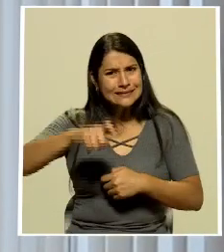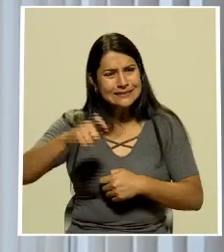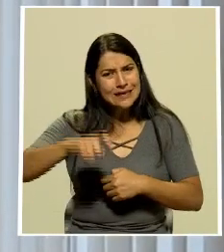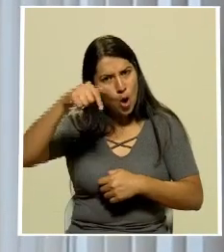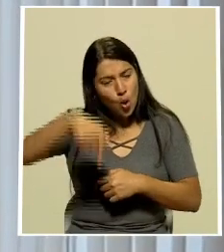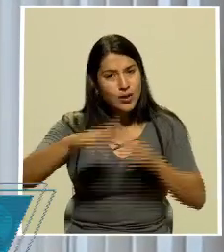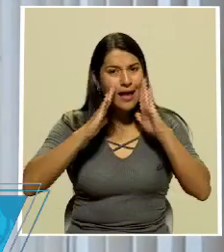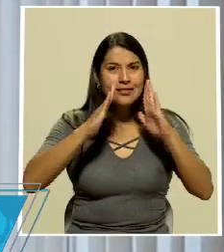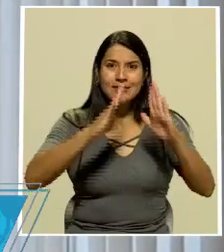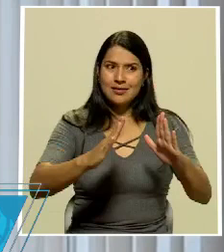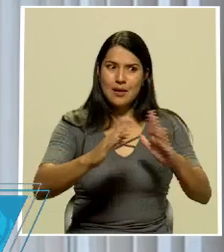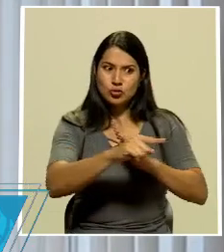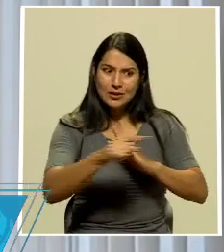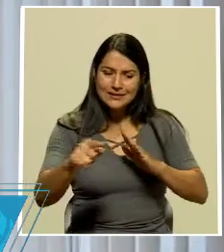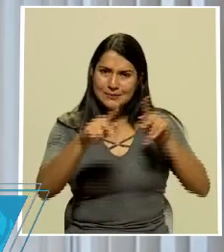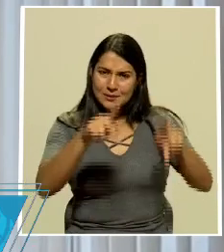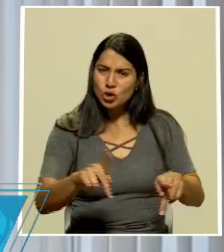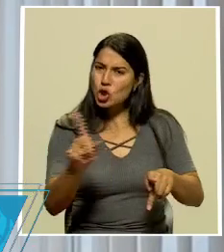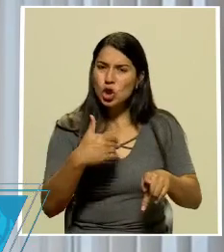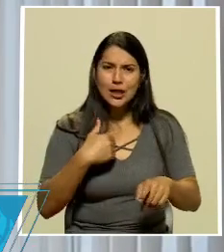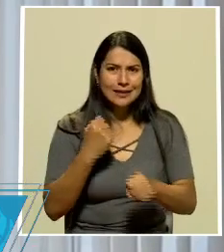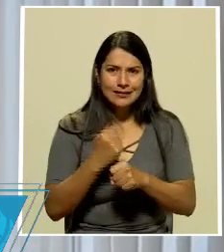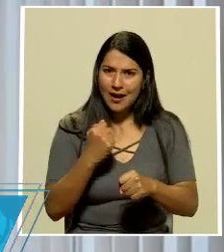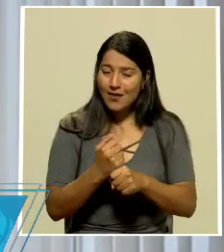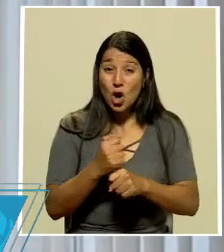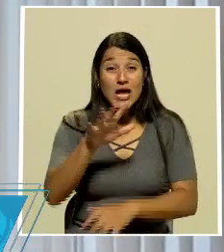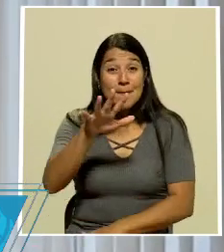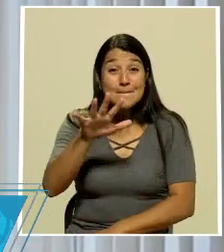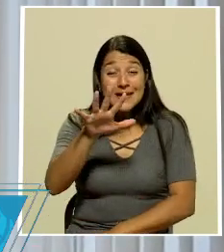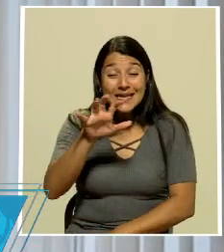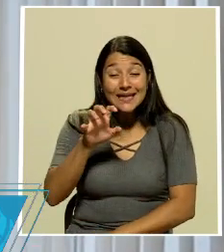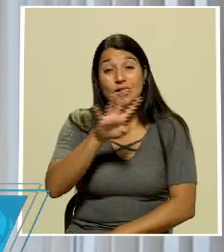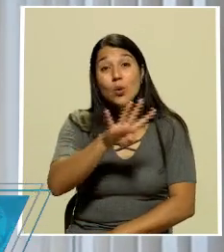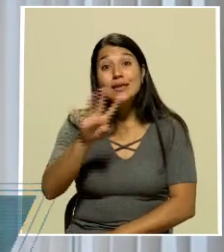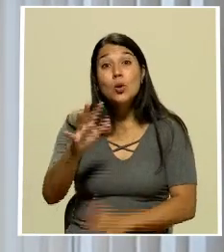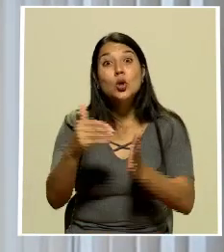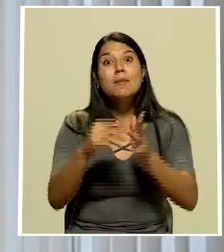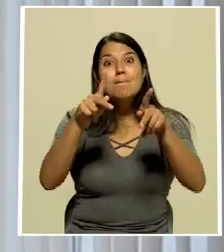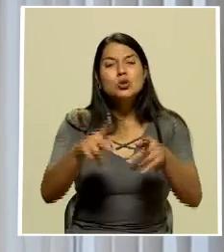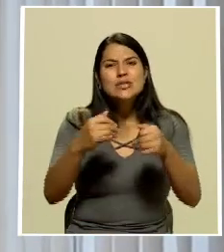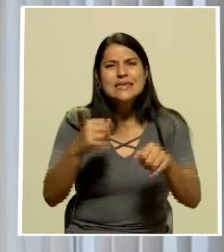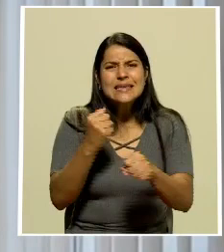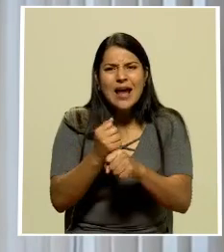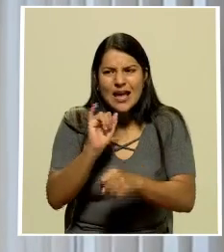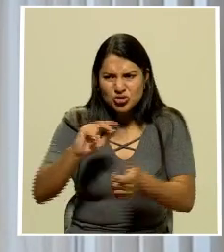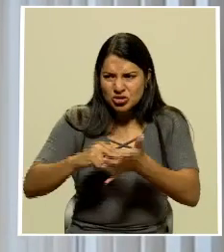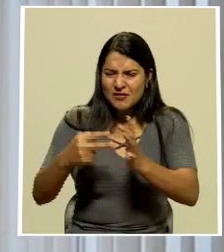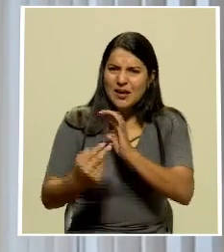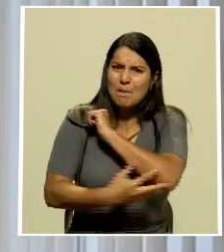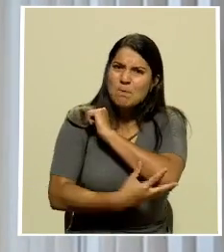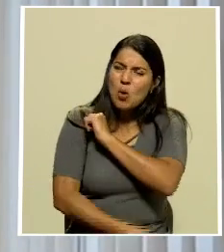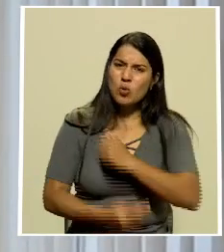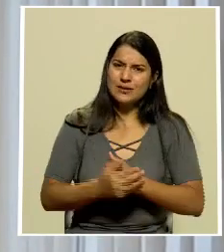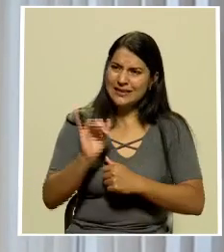cifra importantísima de desempleo que tenemos. Más de 500.000 personas desempleadas. Eso genera pobreza, eso genera no